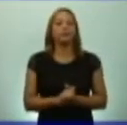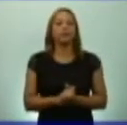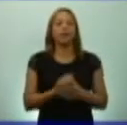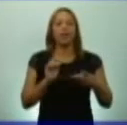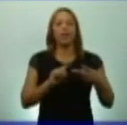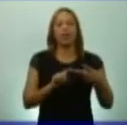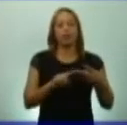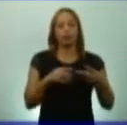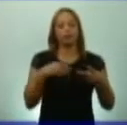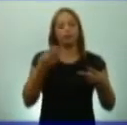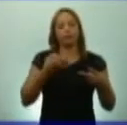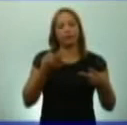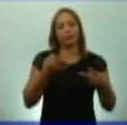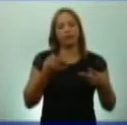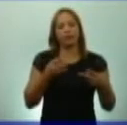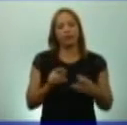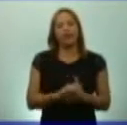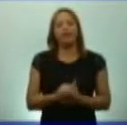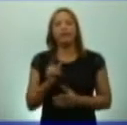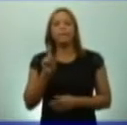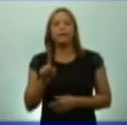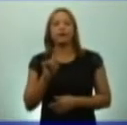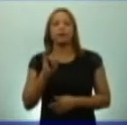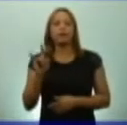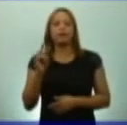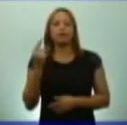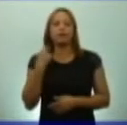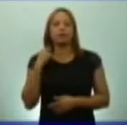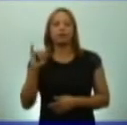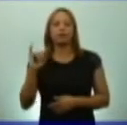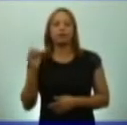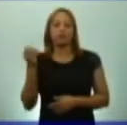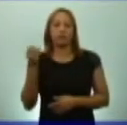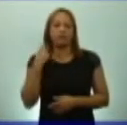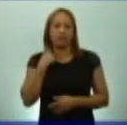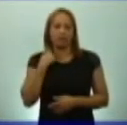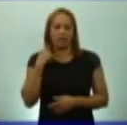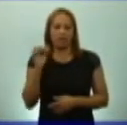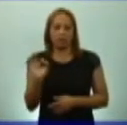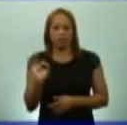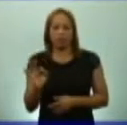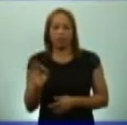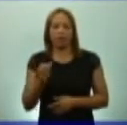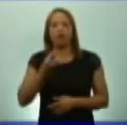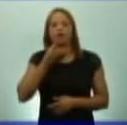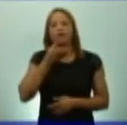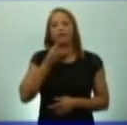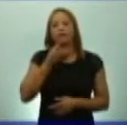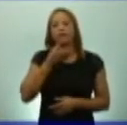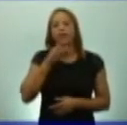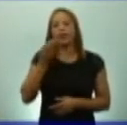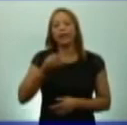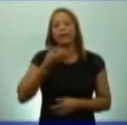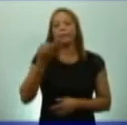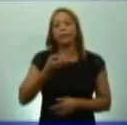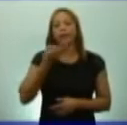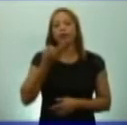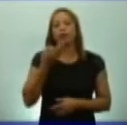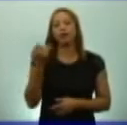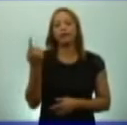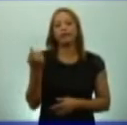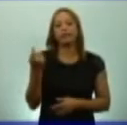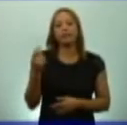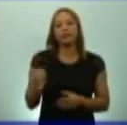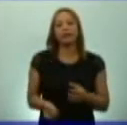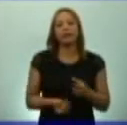2. Desde 1960, nuestro comandante en jefe expresó la necesidad de crear